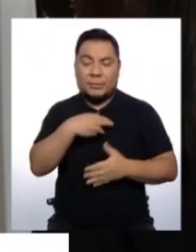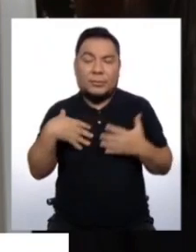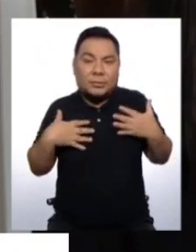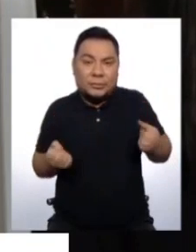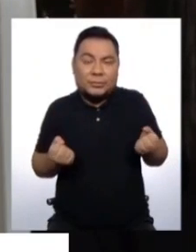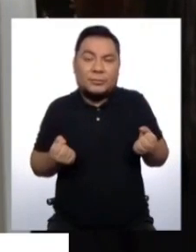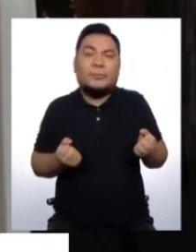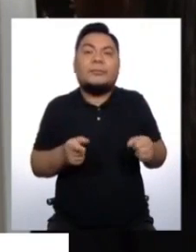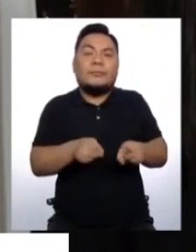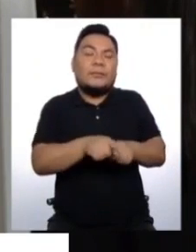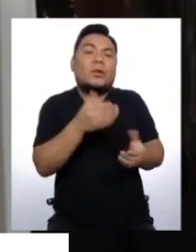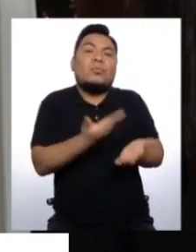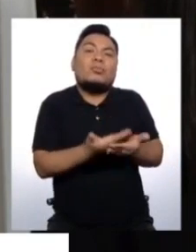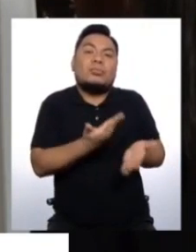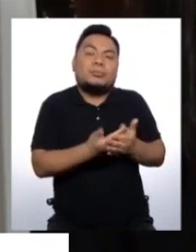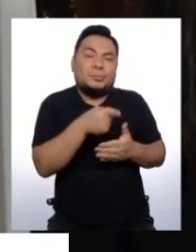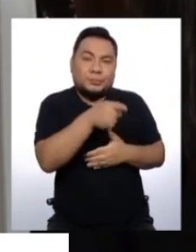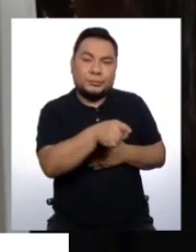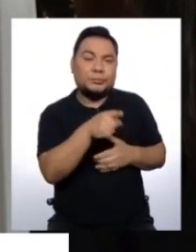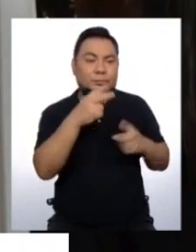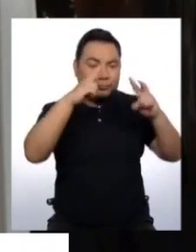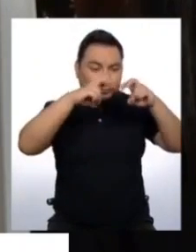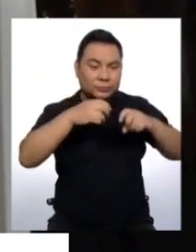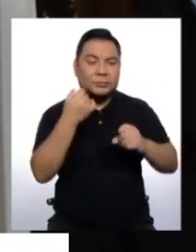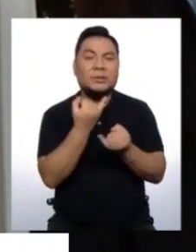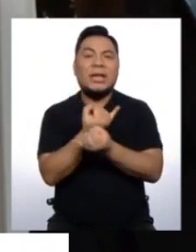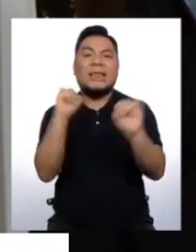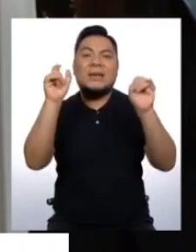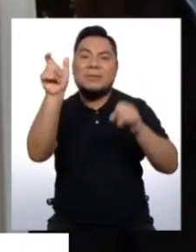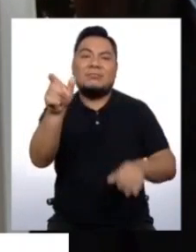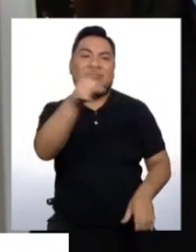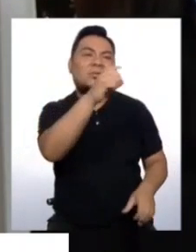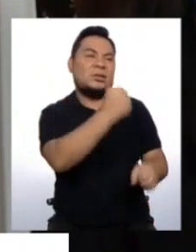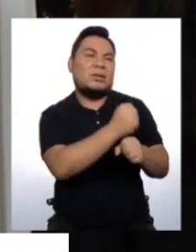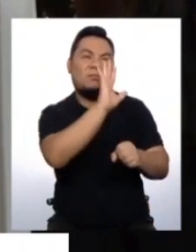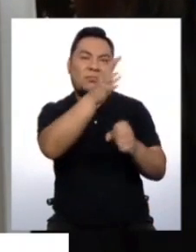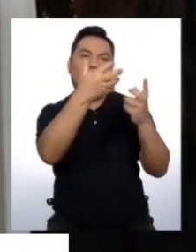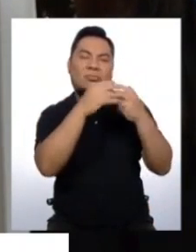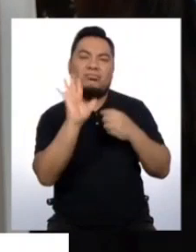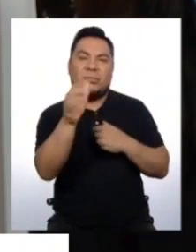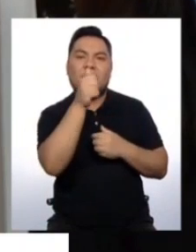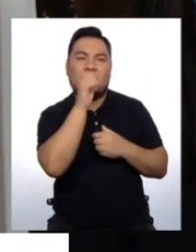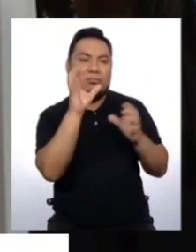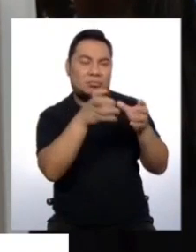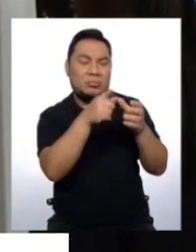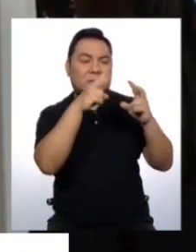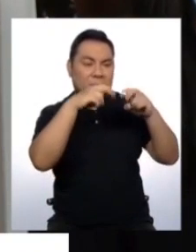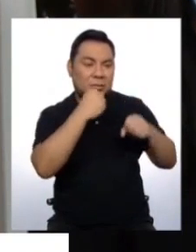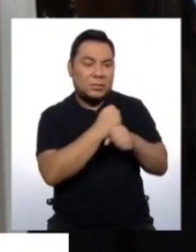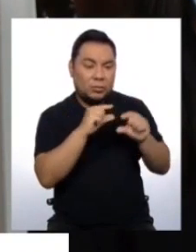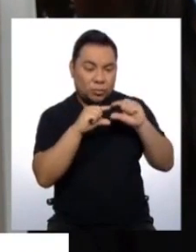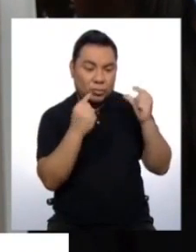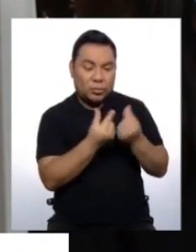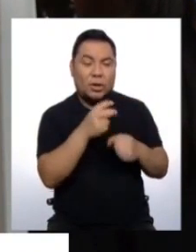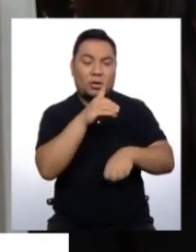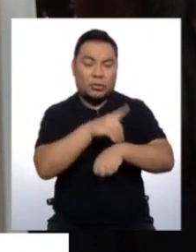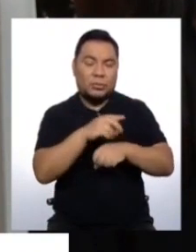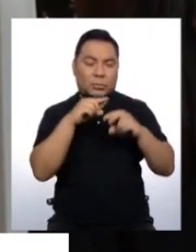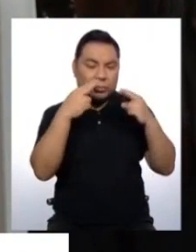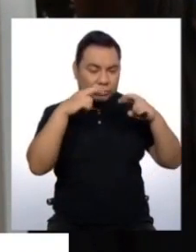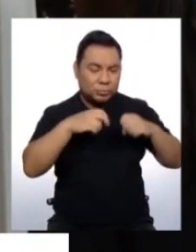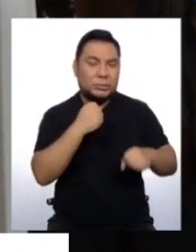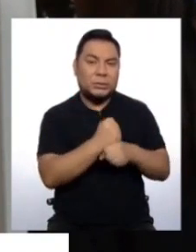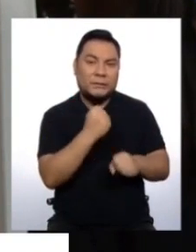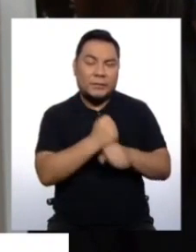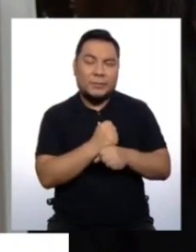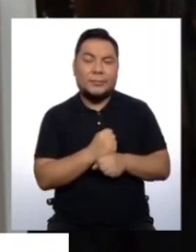Salud, comprobado por los investigadores independientes que trabajan en el Centro de Prospectiva y